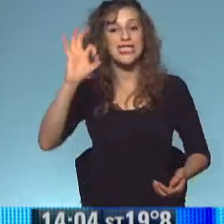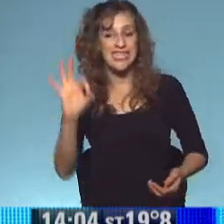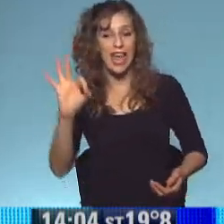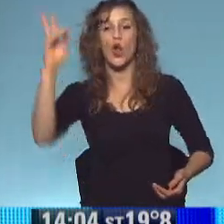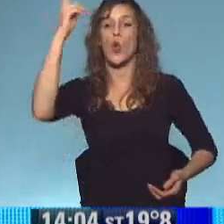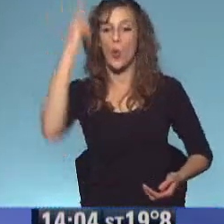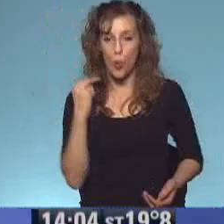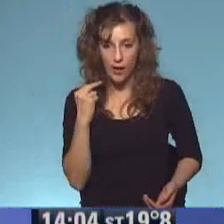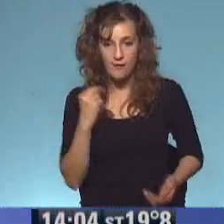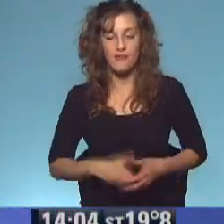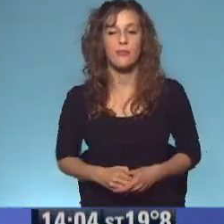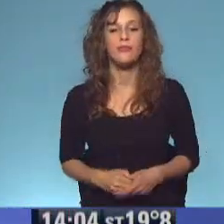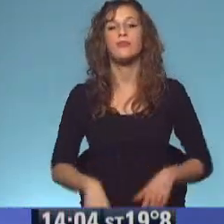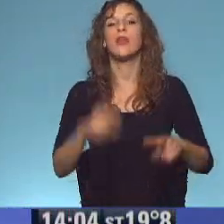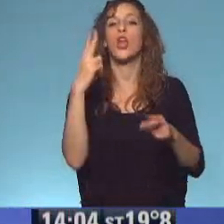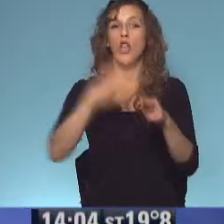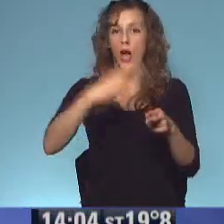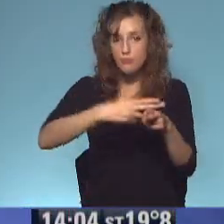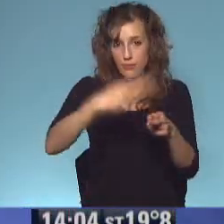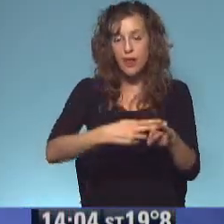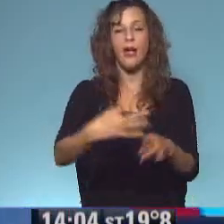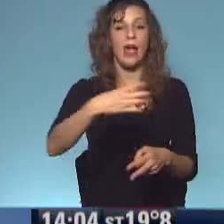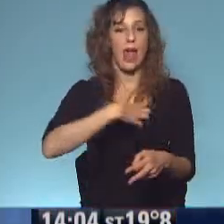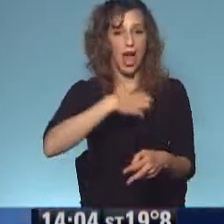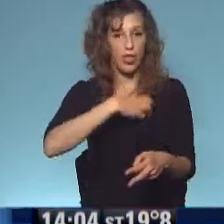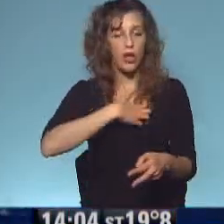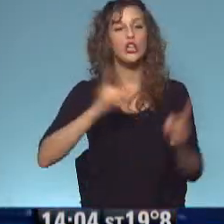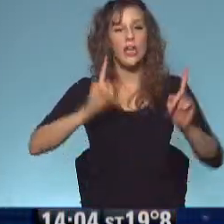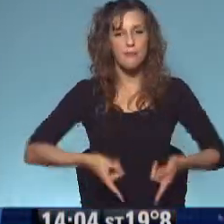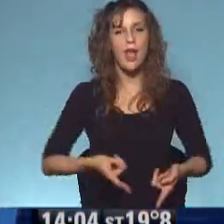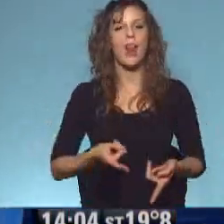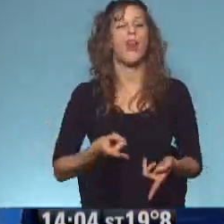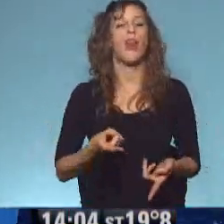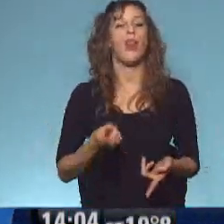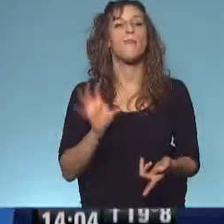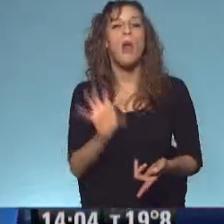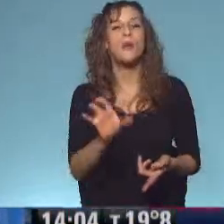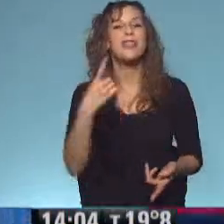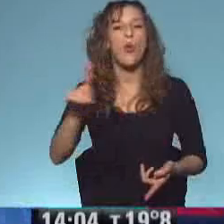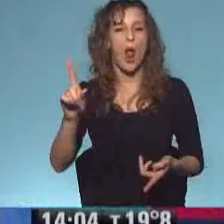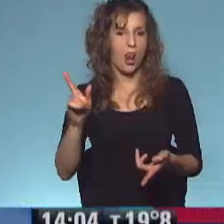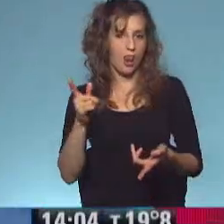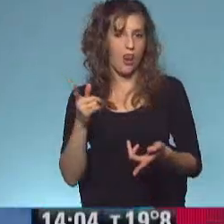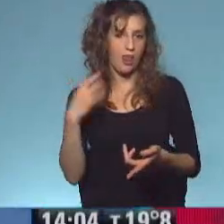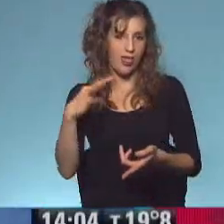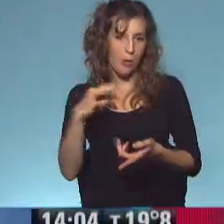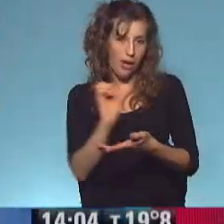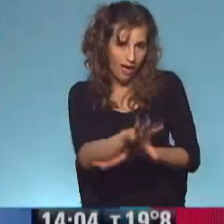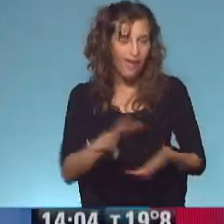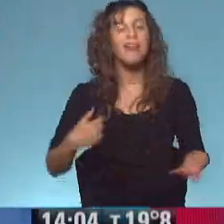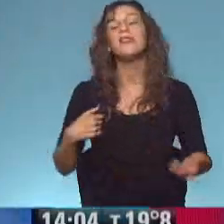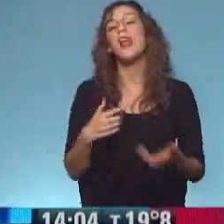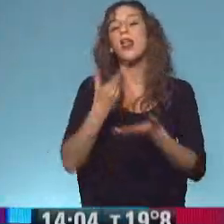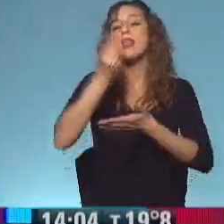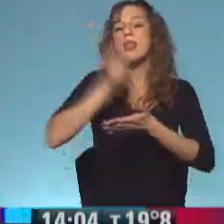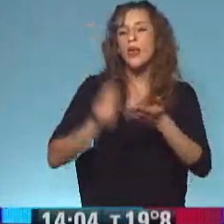82 09. Ahí está, pones el nombre, el grado y la provincia. ¿Y ahí yo puedo mandar un dibujo? No, los dibujos van por las redes. Ah,